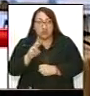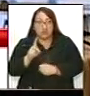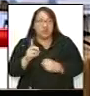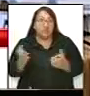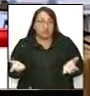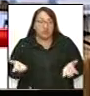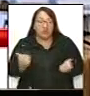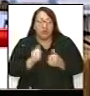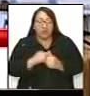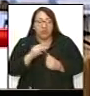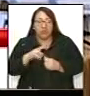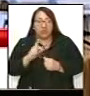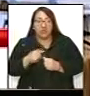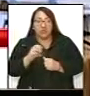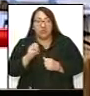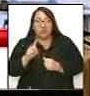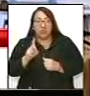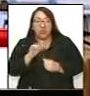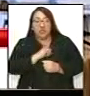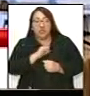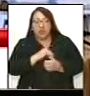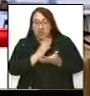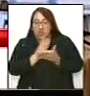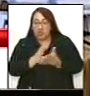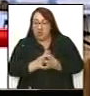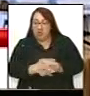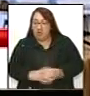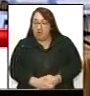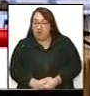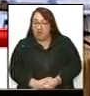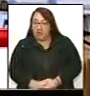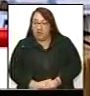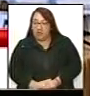con 2001 instituciones educativas.